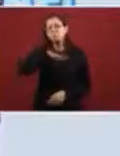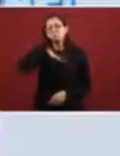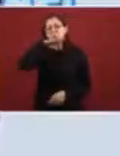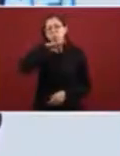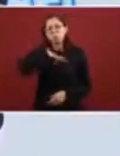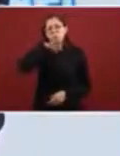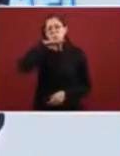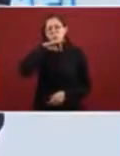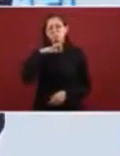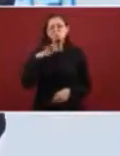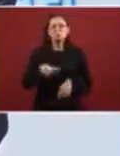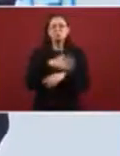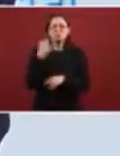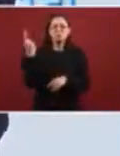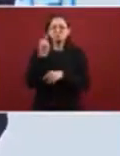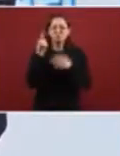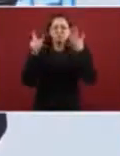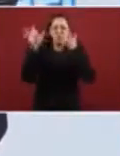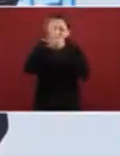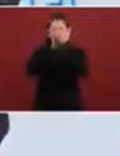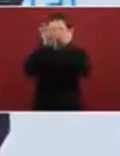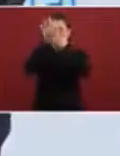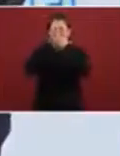porque siempre hay burbujas